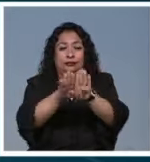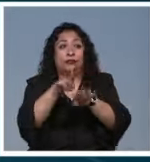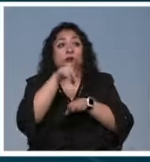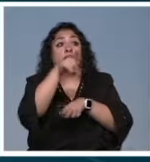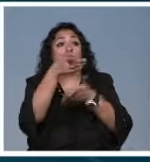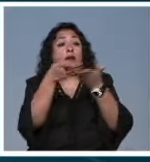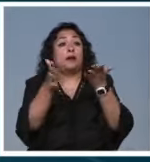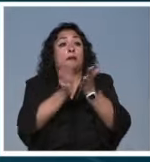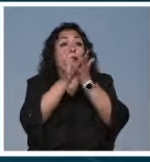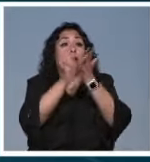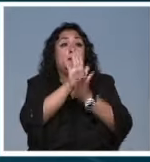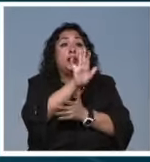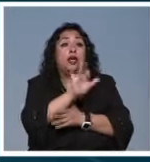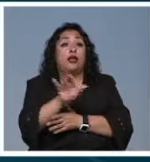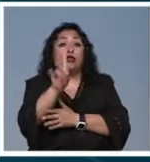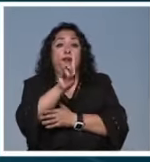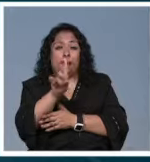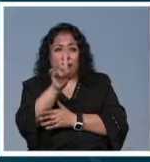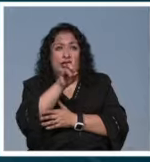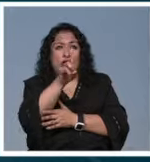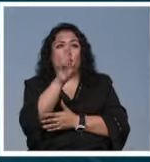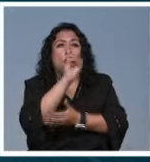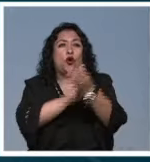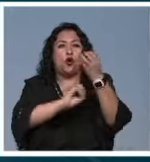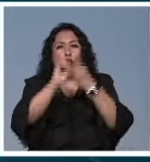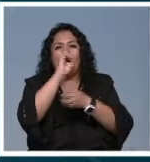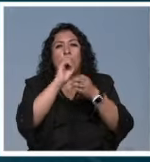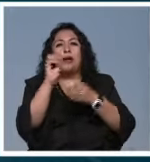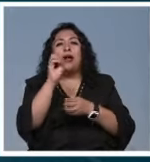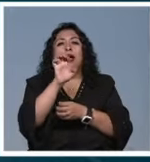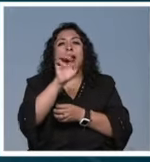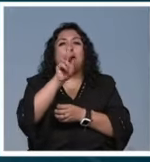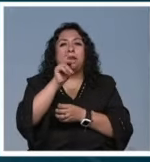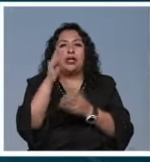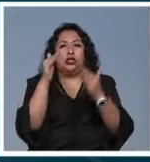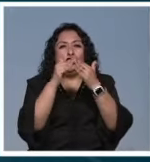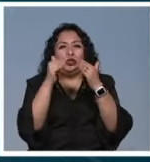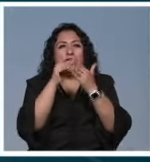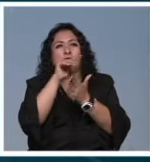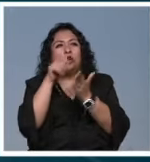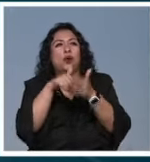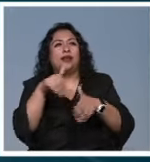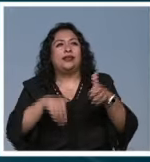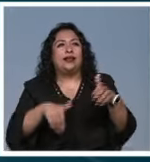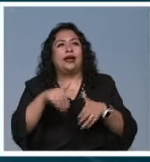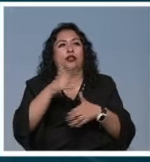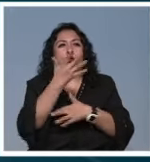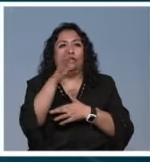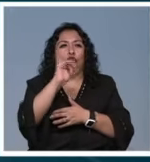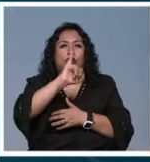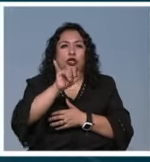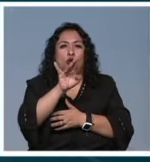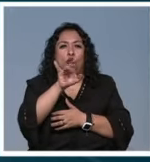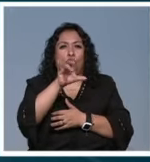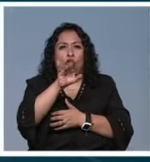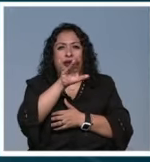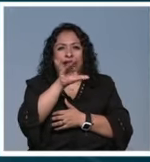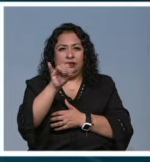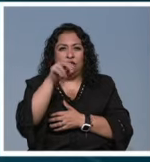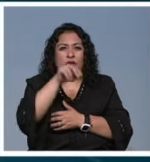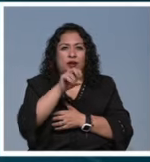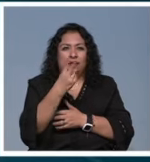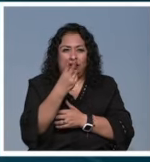Actualmente participa de miércoles a domingo en la puesta en escena Los Empeños de una Casa en el Teatro del Bosque, Julio Castillo.